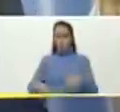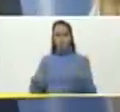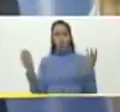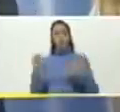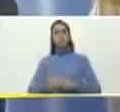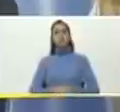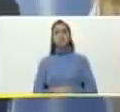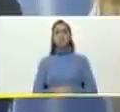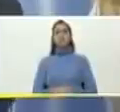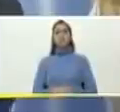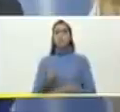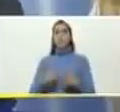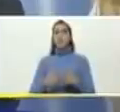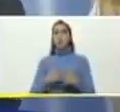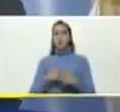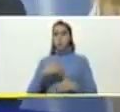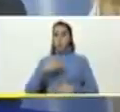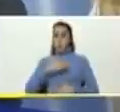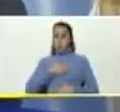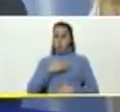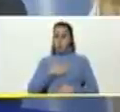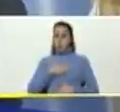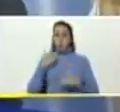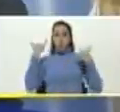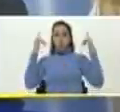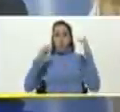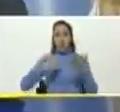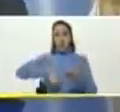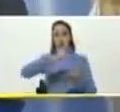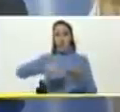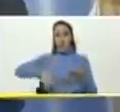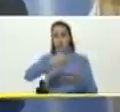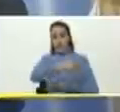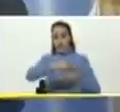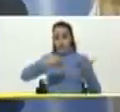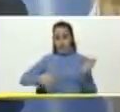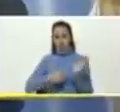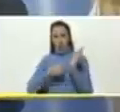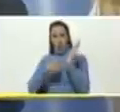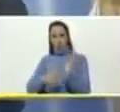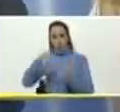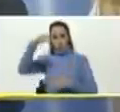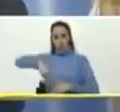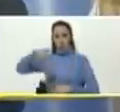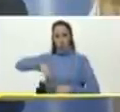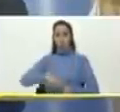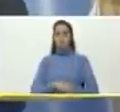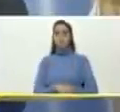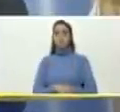que yo celebro la firma de este documento.